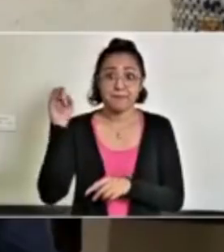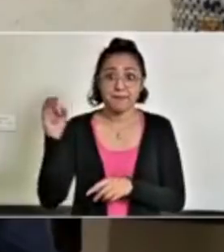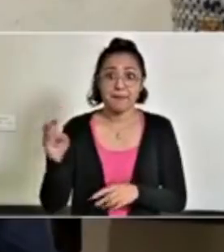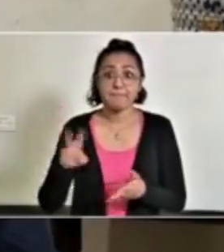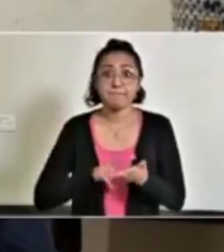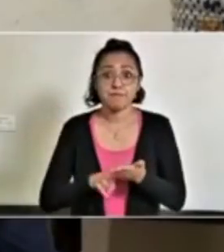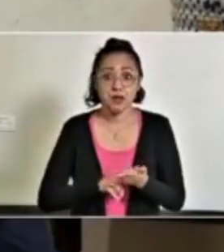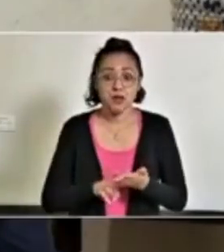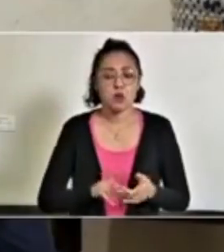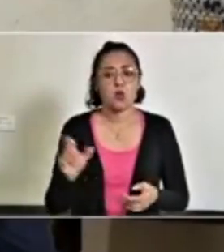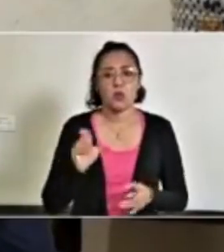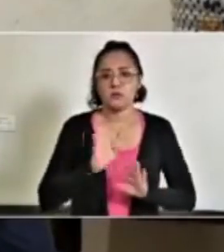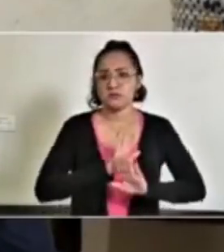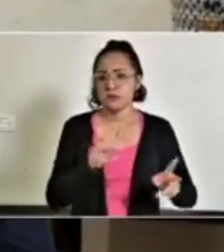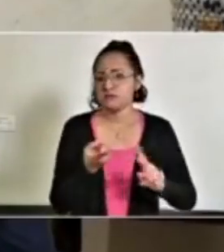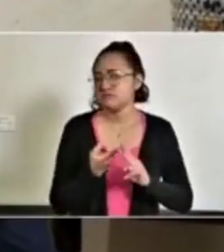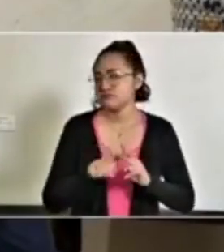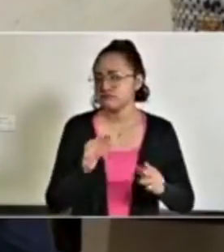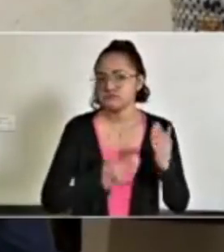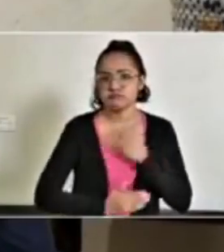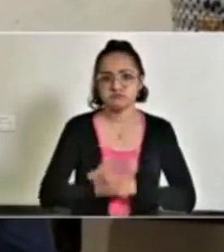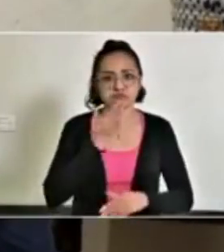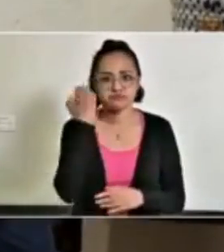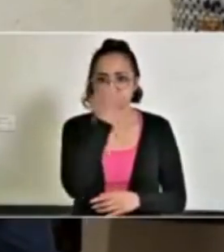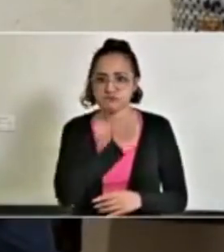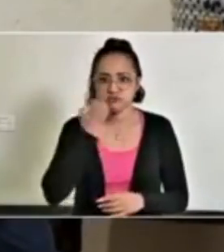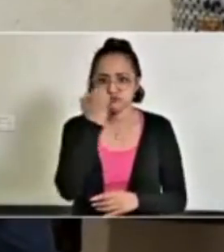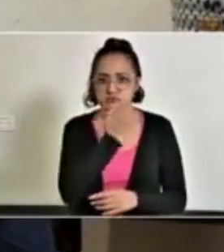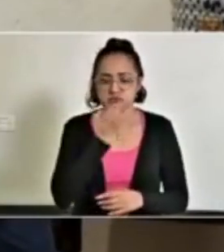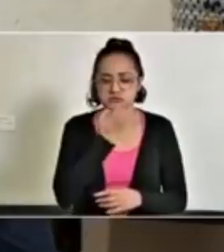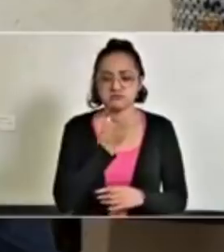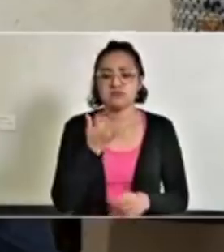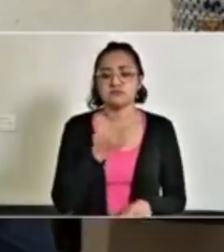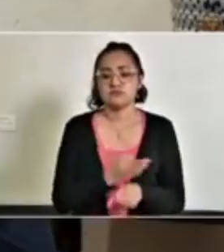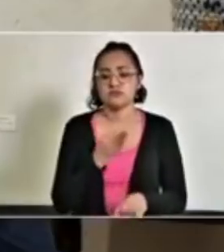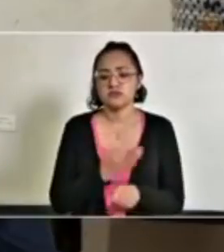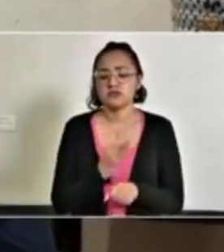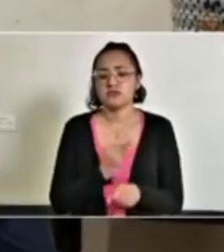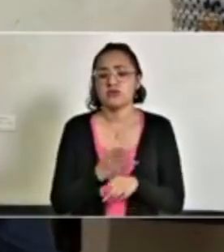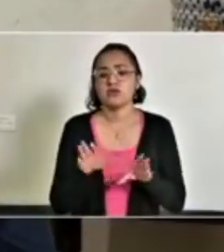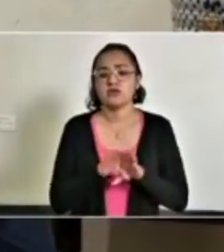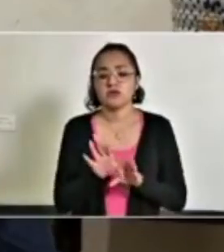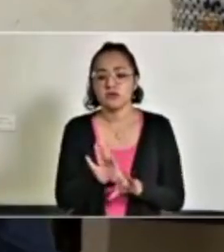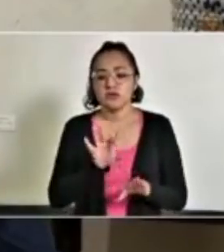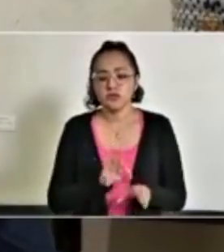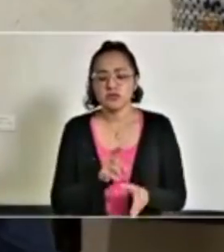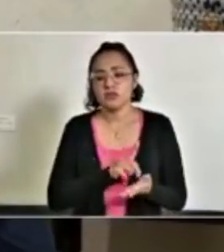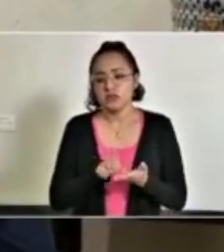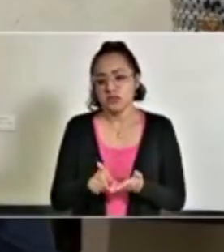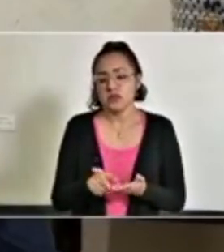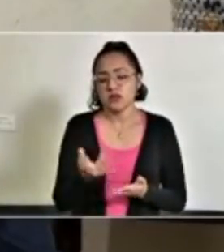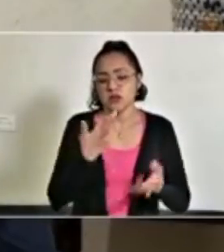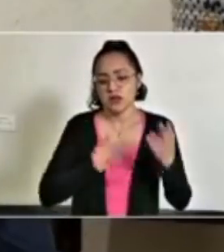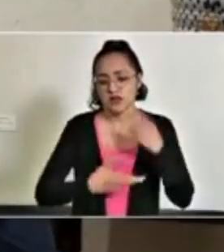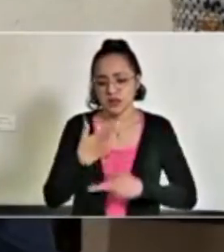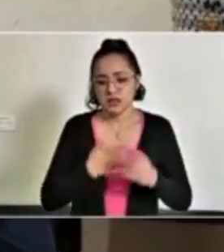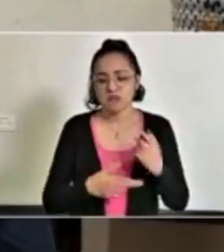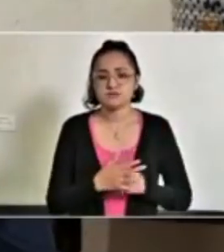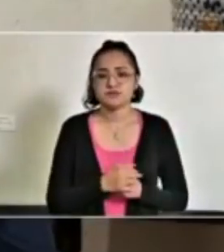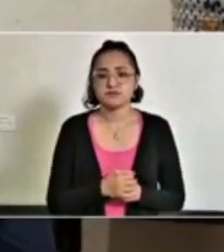es cuando vamos a poder pensar y tomar la decisión del regreso presencial